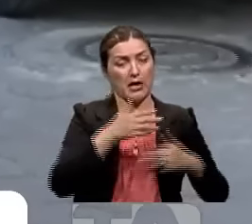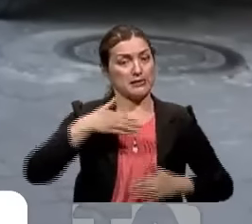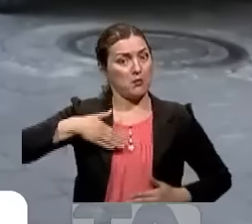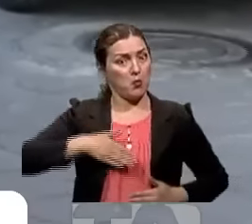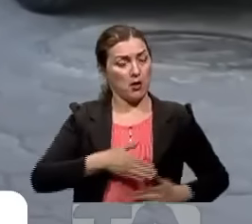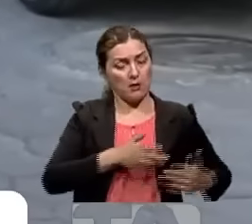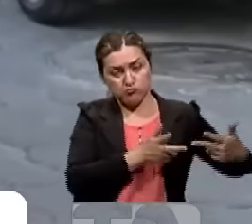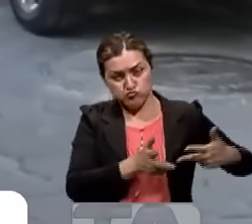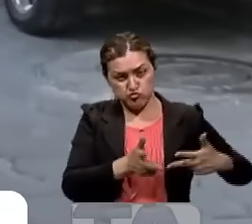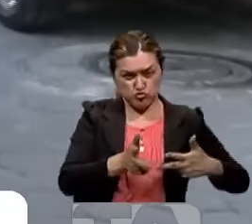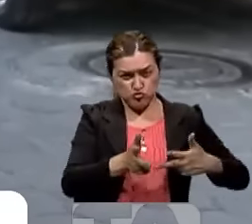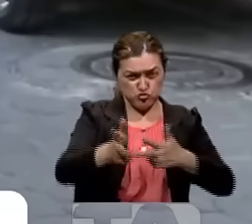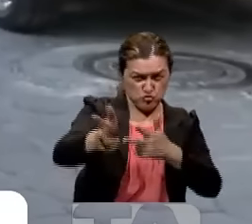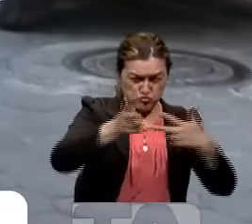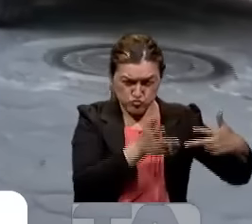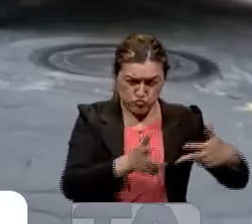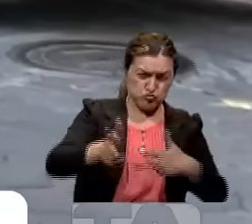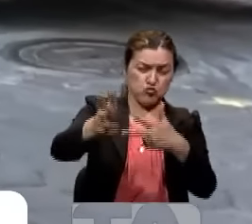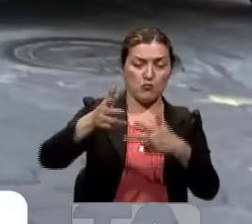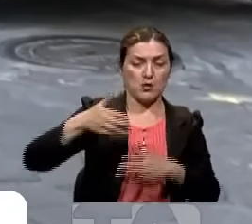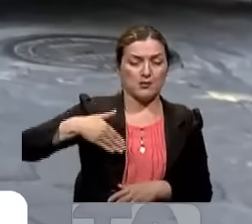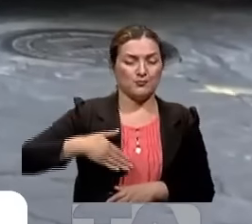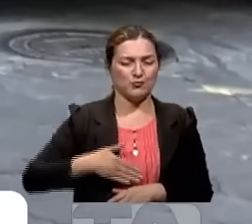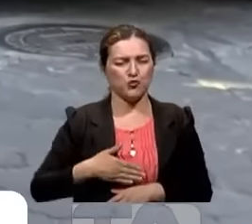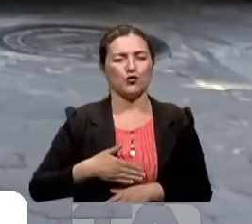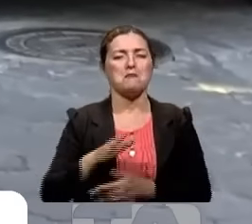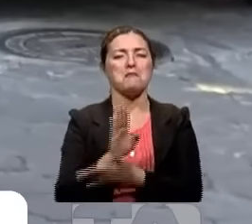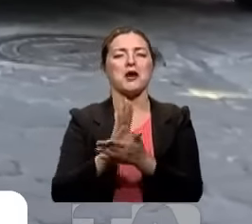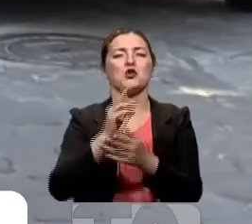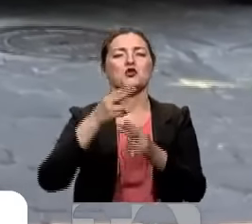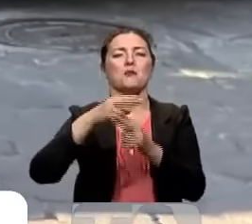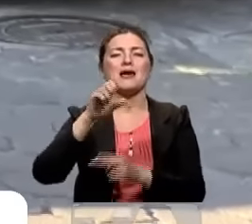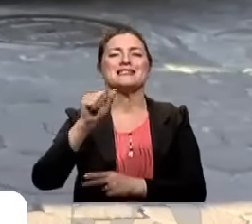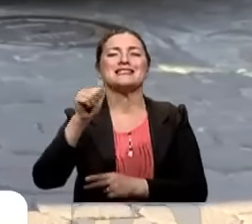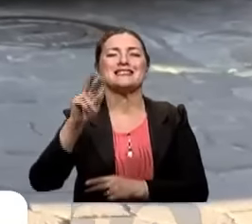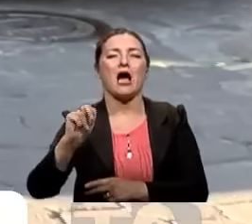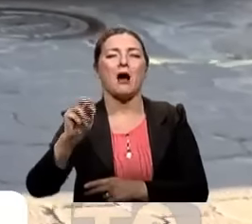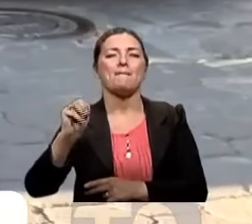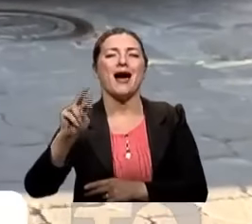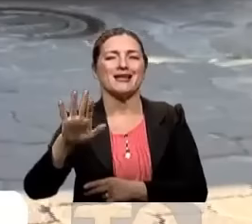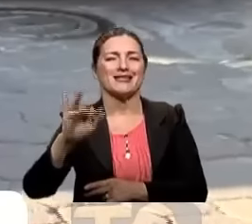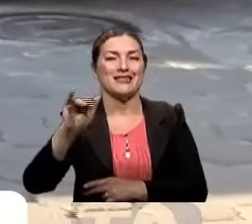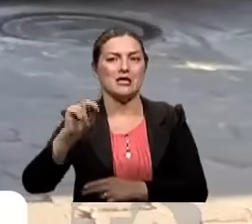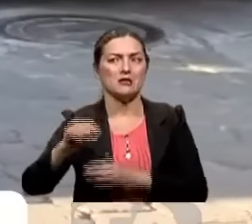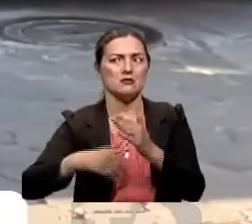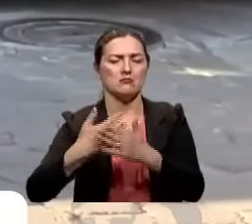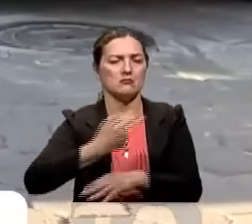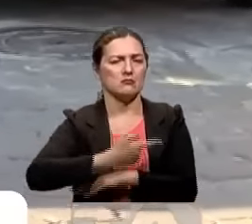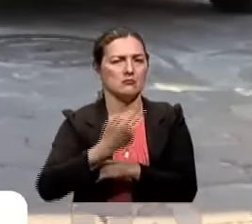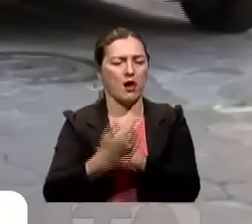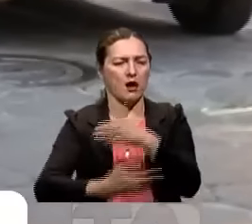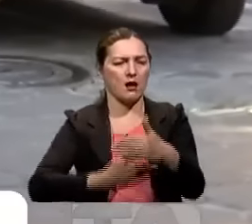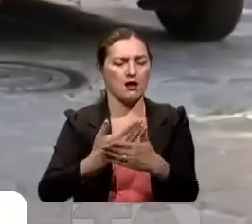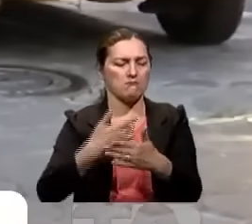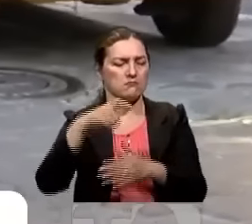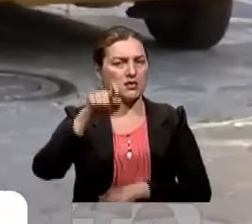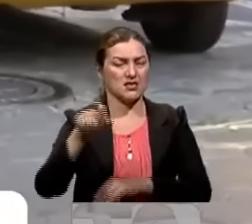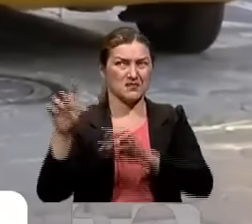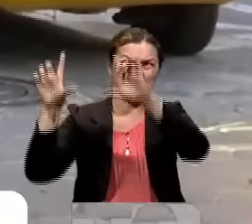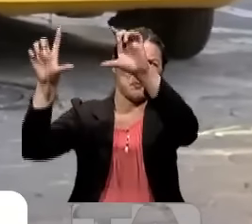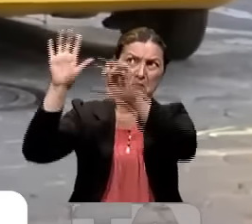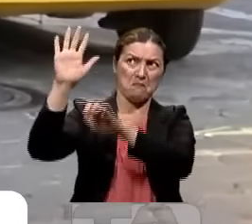hasta el sector de Quitumbe. Claro, de aquí vienen de San Martín todos los días. Y lo mismo también necesitamos la señalización porque hay autos